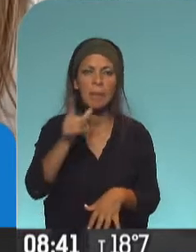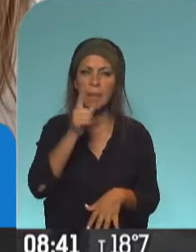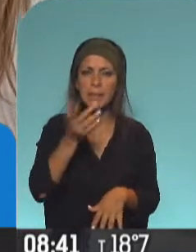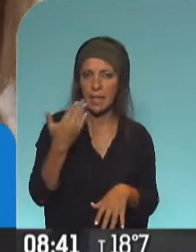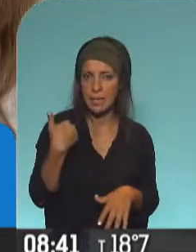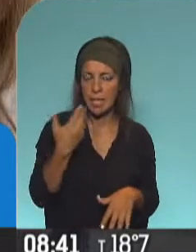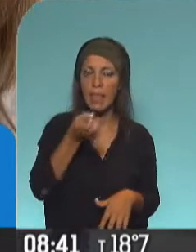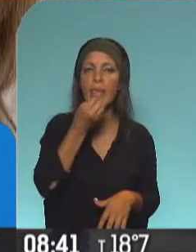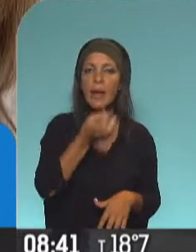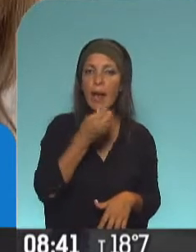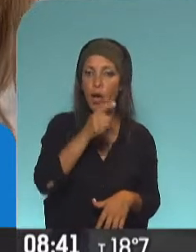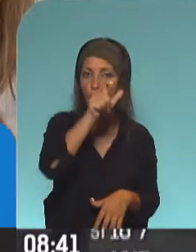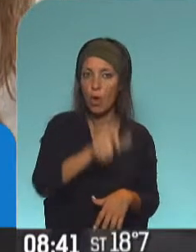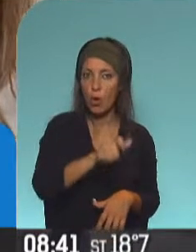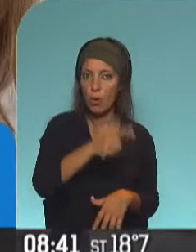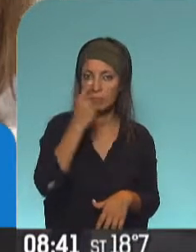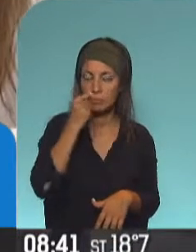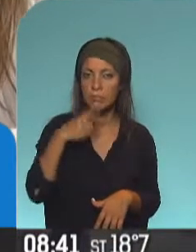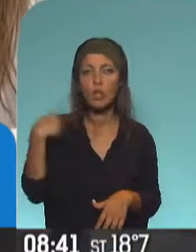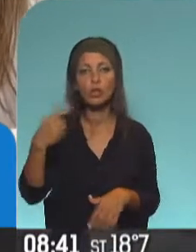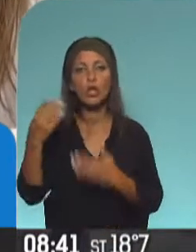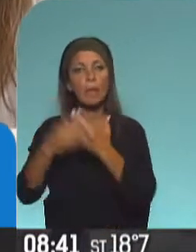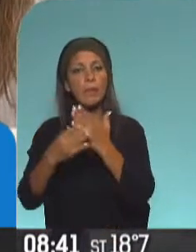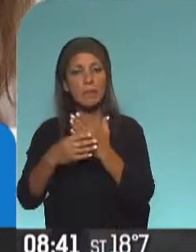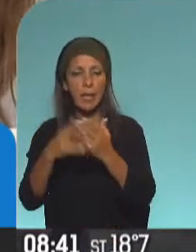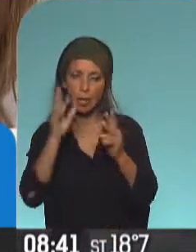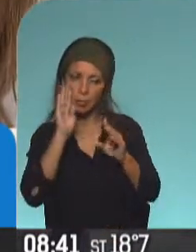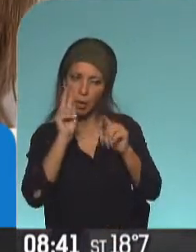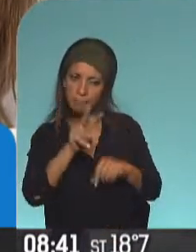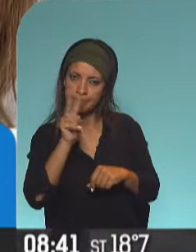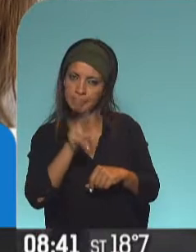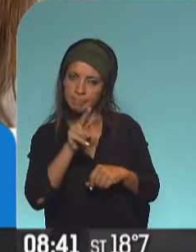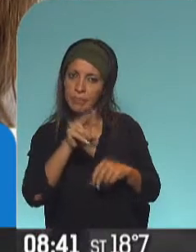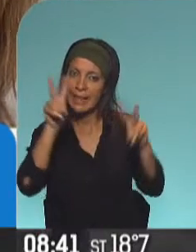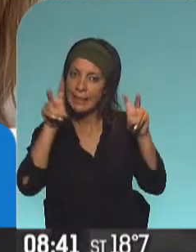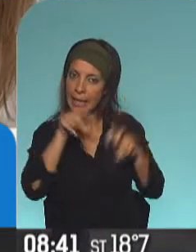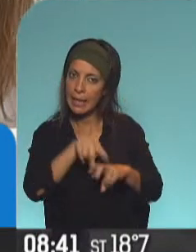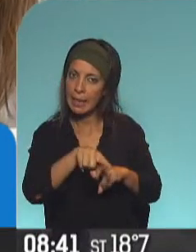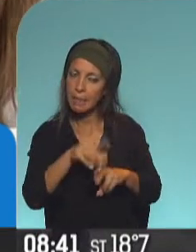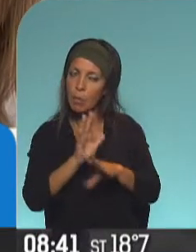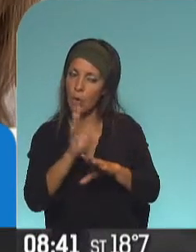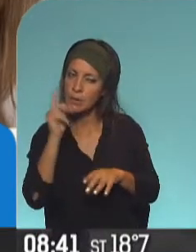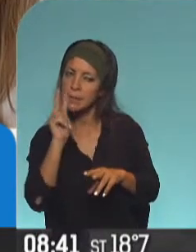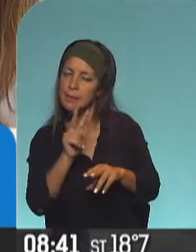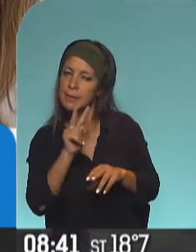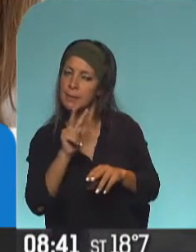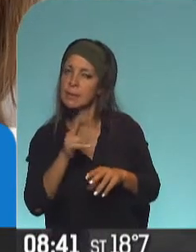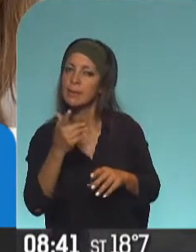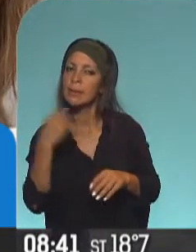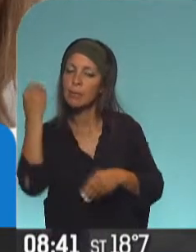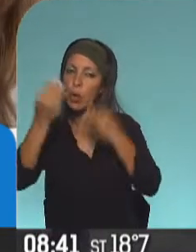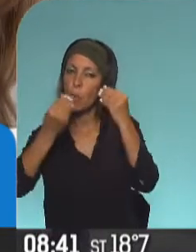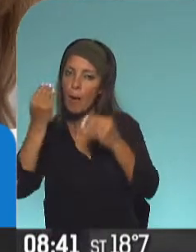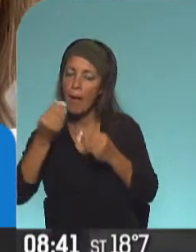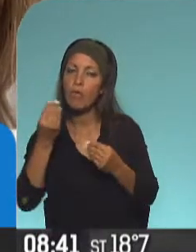ayer. Exacto. Nosotros desde el Ministerio venimos haciendo un seguimiento del caso de un modo muy cercano, con mucha